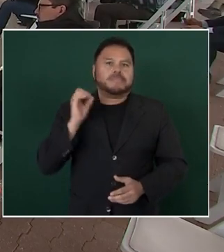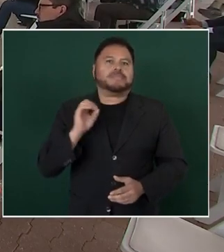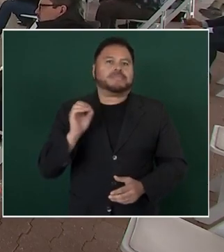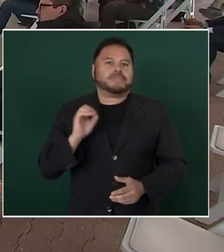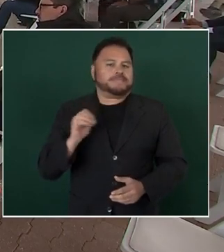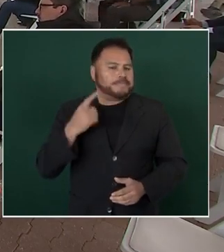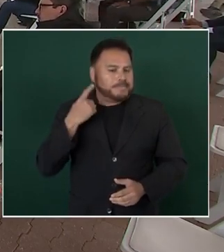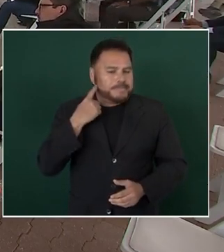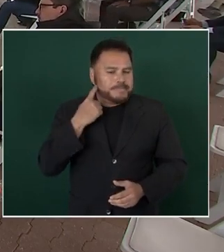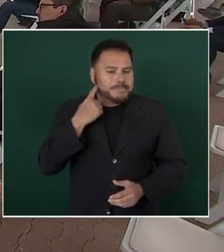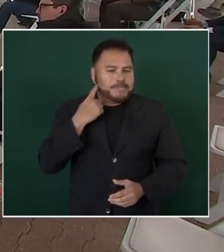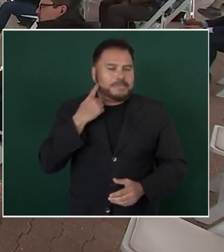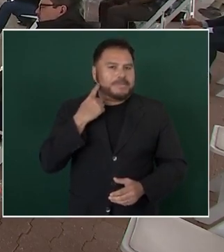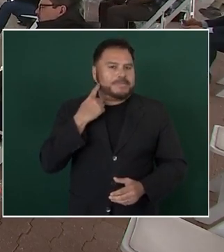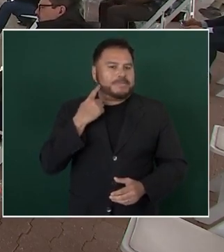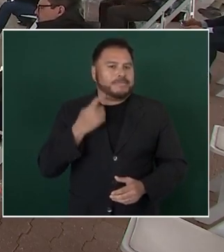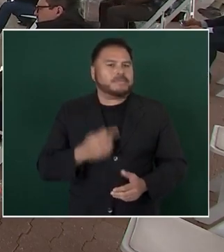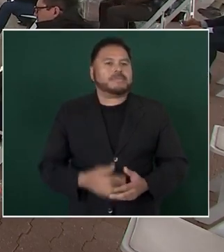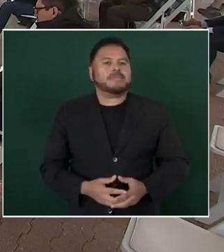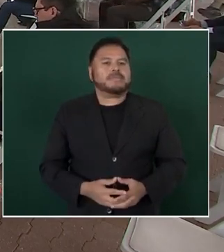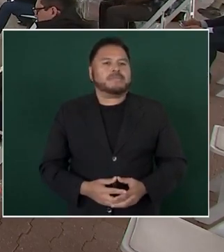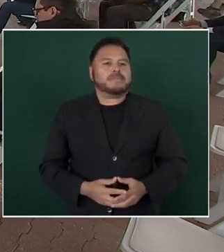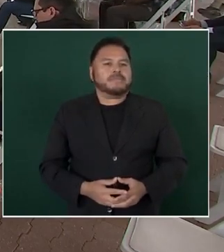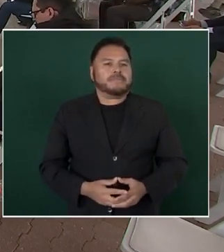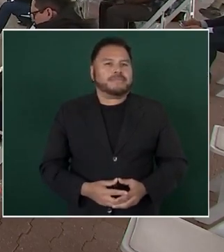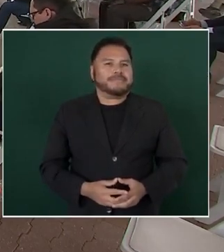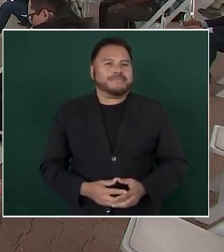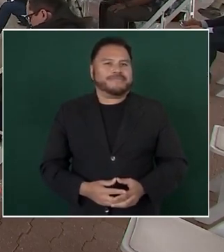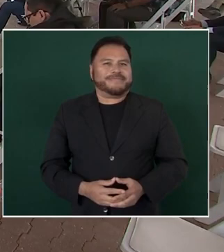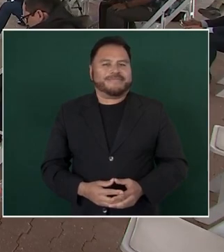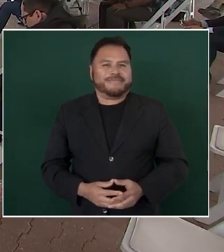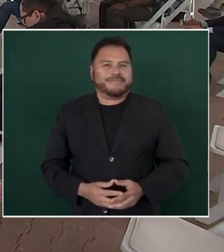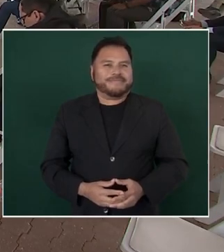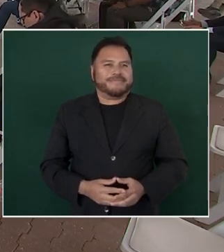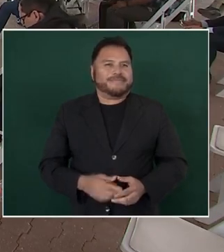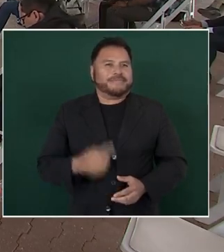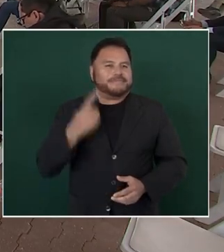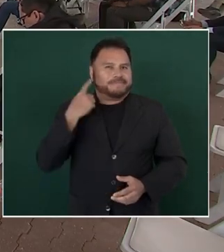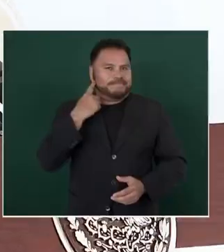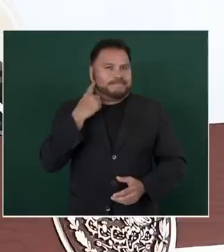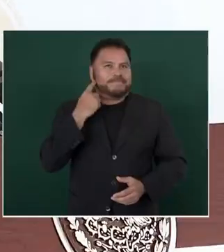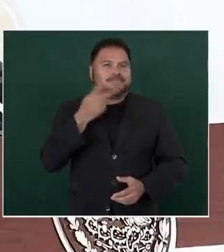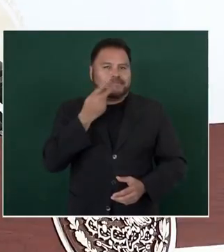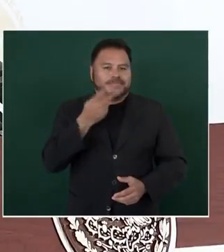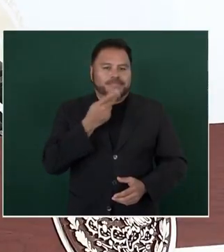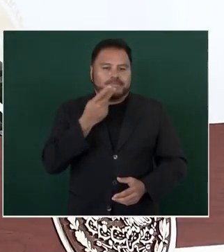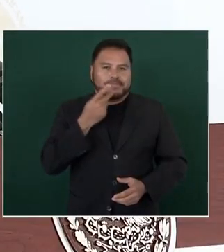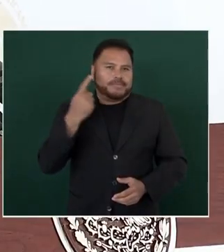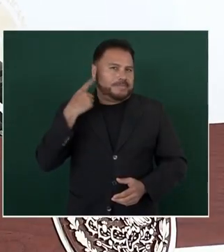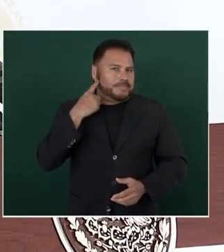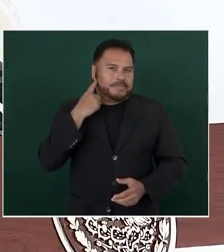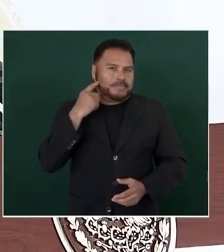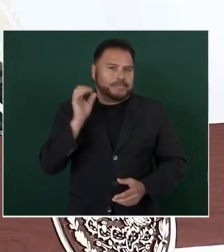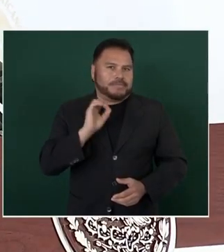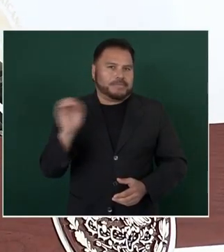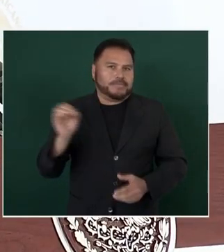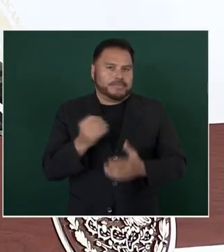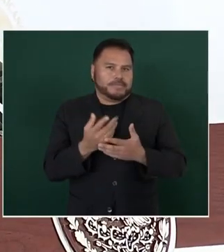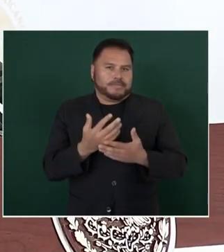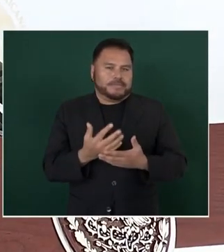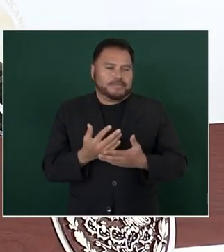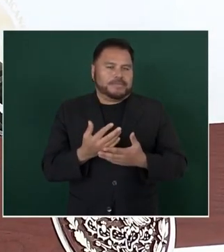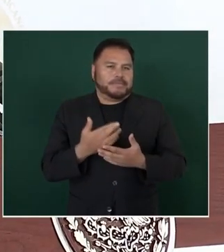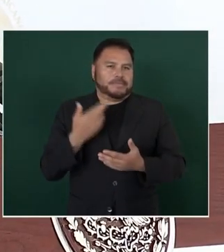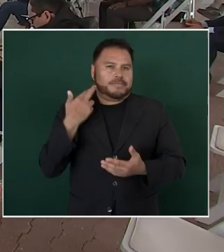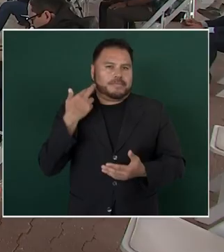trigueros están solicitando apoyo porque el precio del trigo cristalino ha disminuido durante este año y se encuentran en una